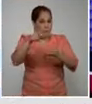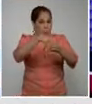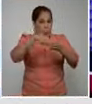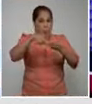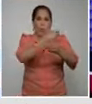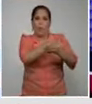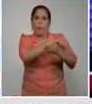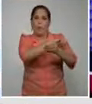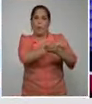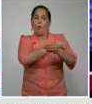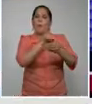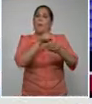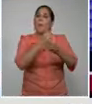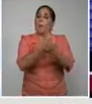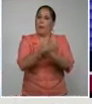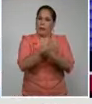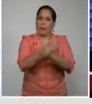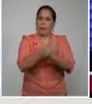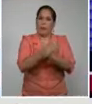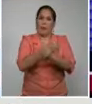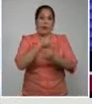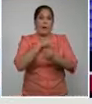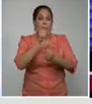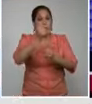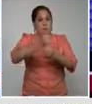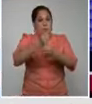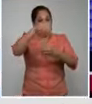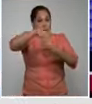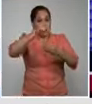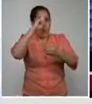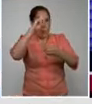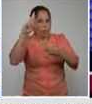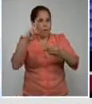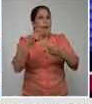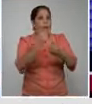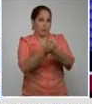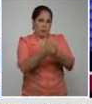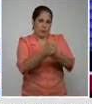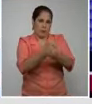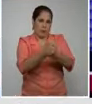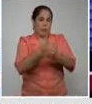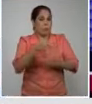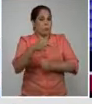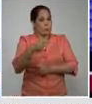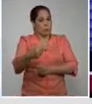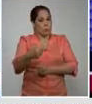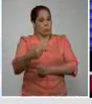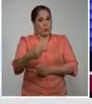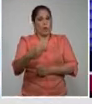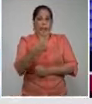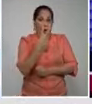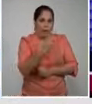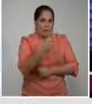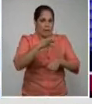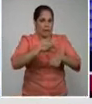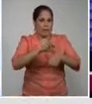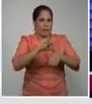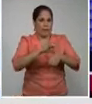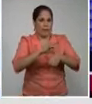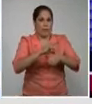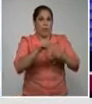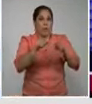están expuestos a mucho mayor riesgo por dos cosas. Uno, porque se exponen todos los días a la atención de los enfermos, no solamente en zonas